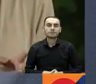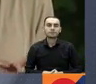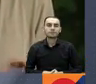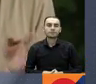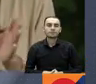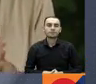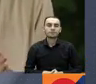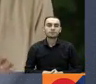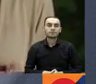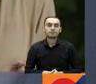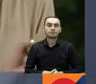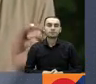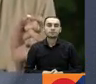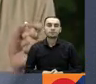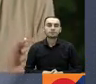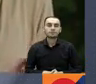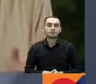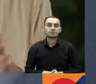Elsie.